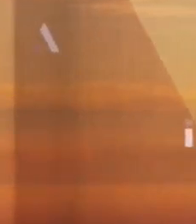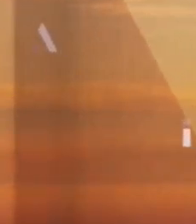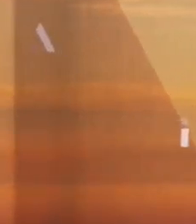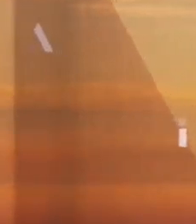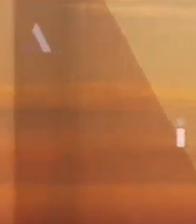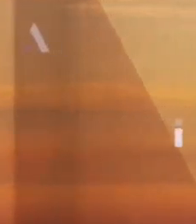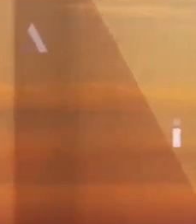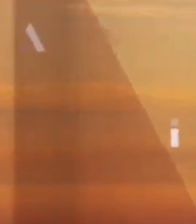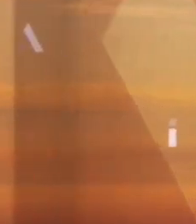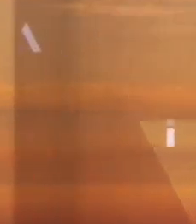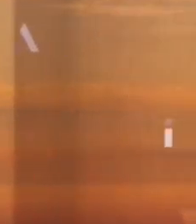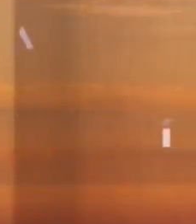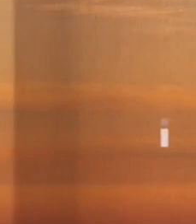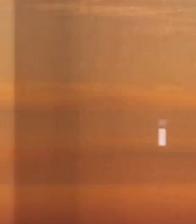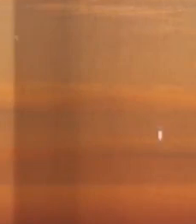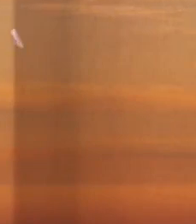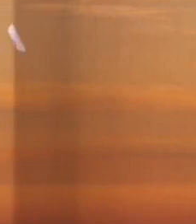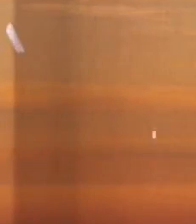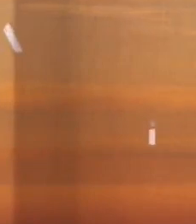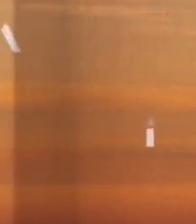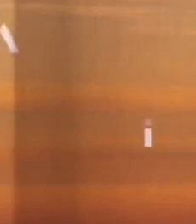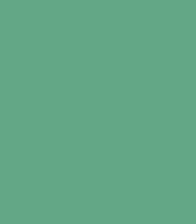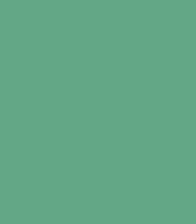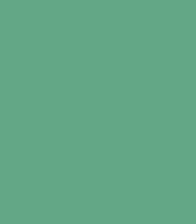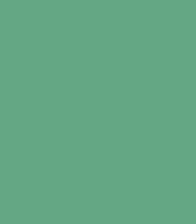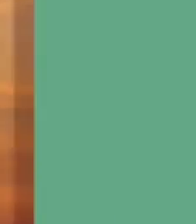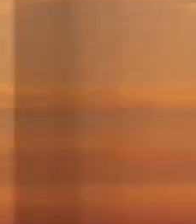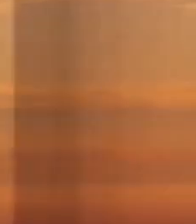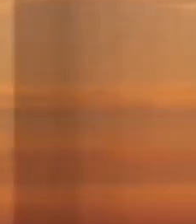no me aleja de tu lado.